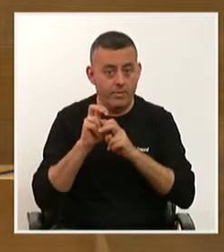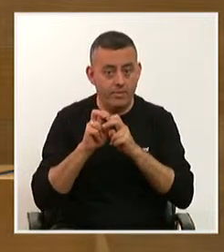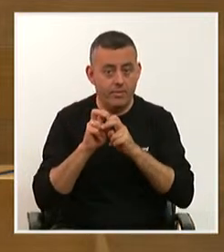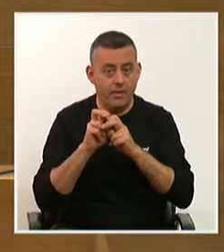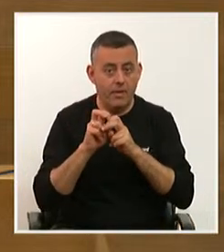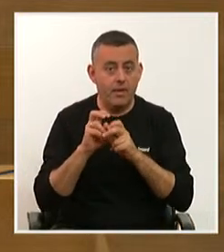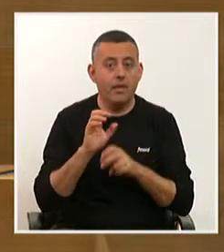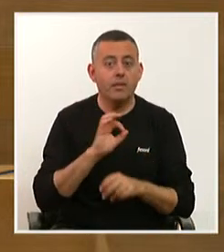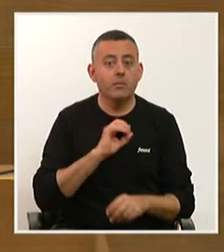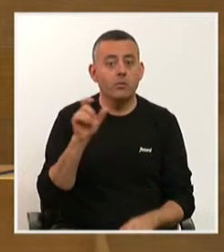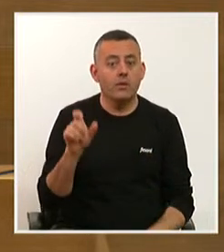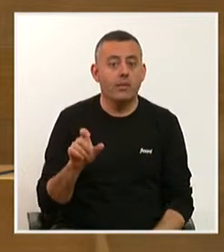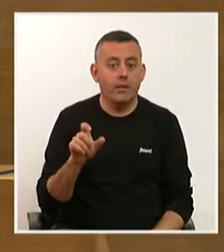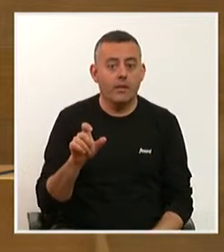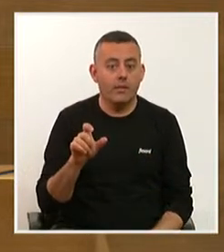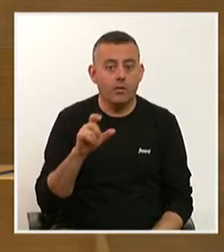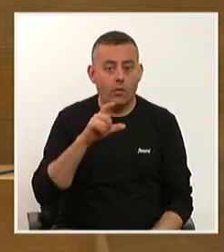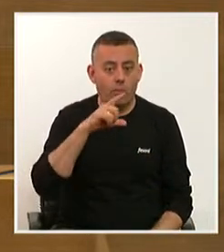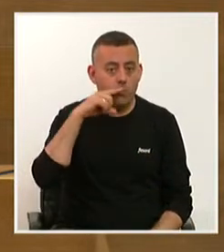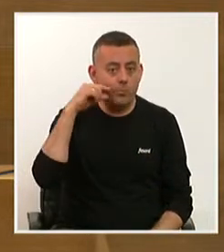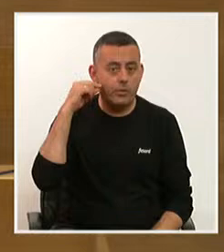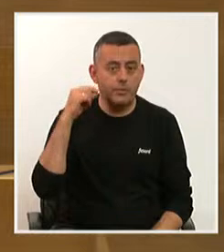compromis itana